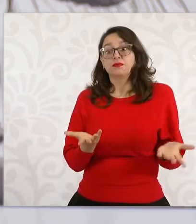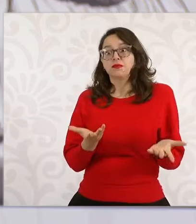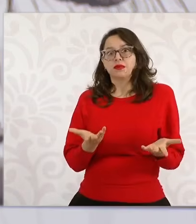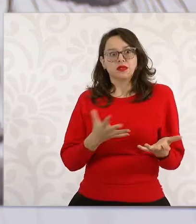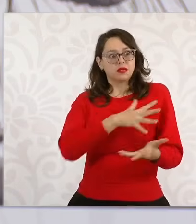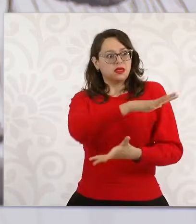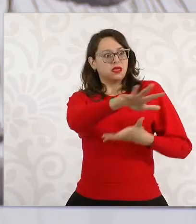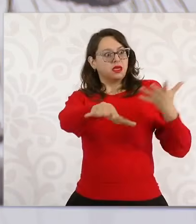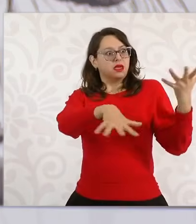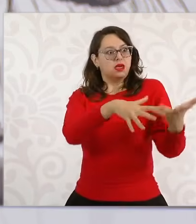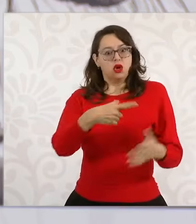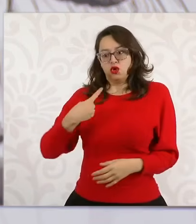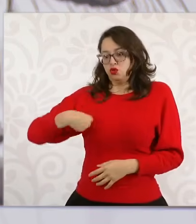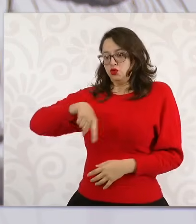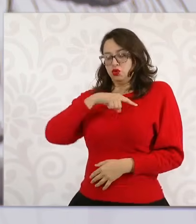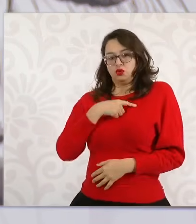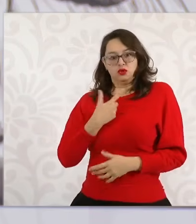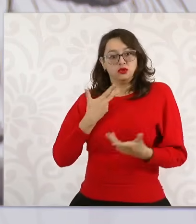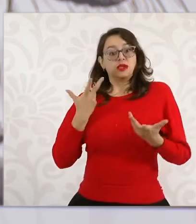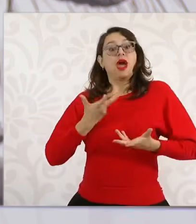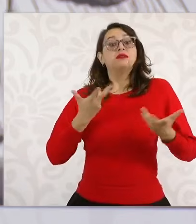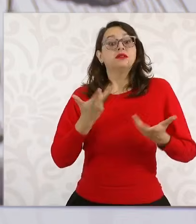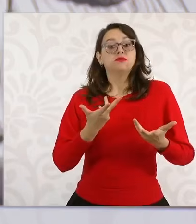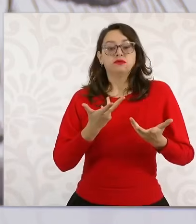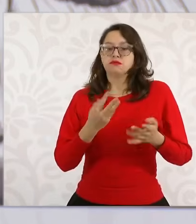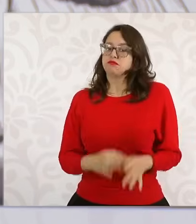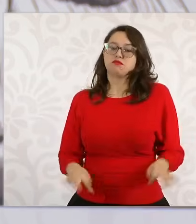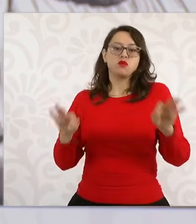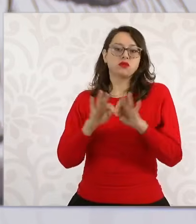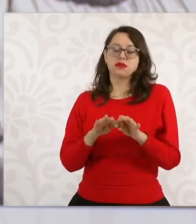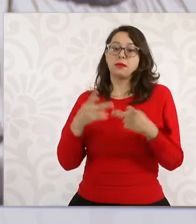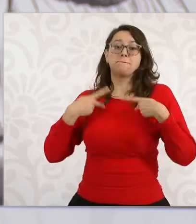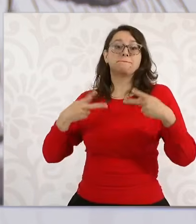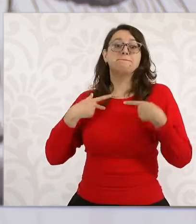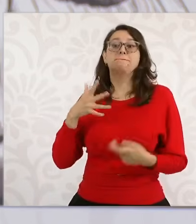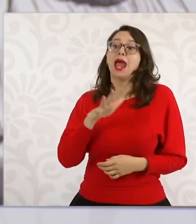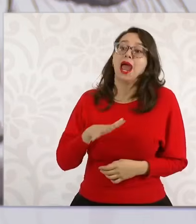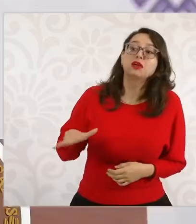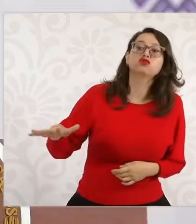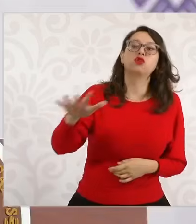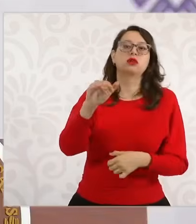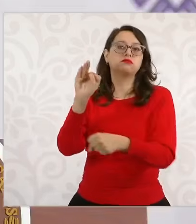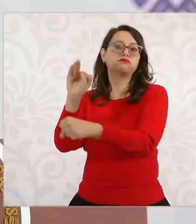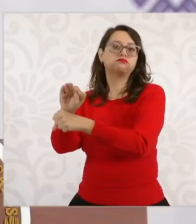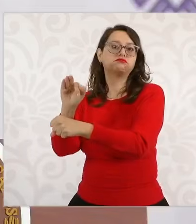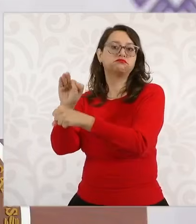Buscar evitar afectación a los civiles, a la gente.